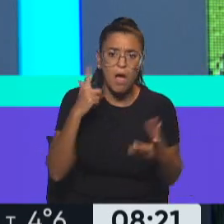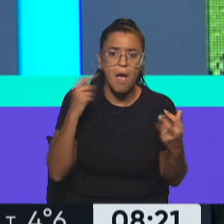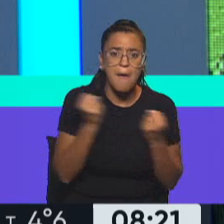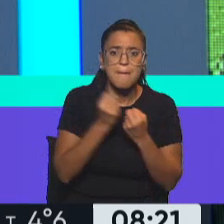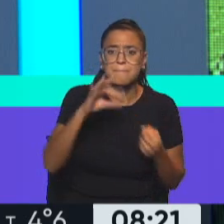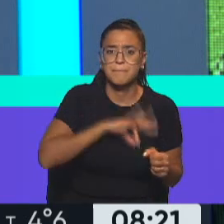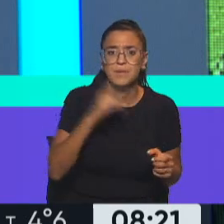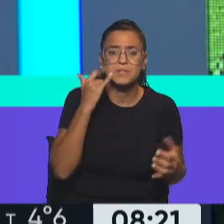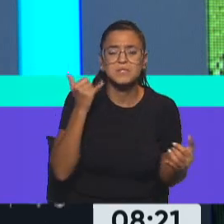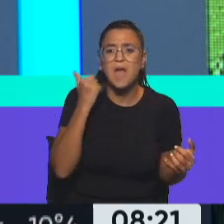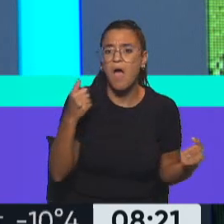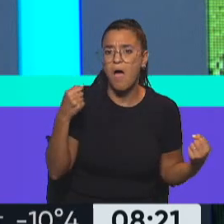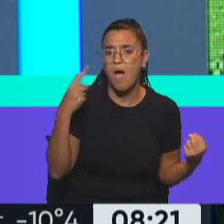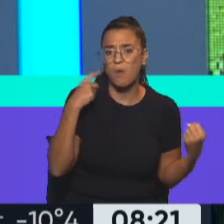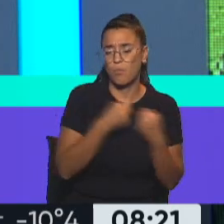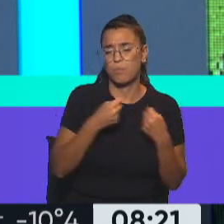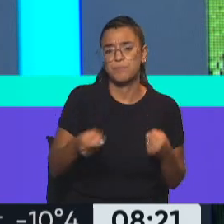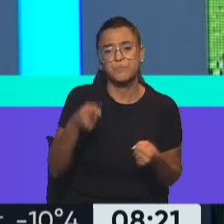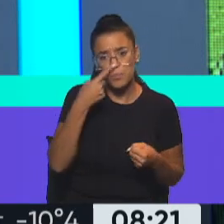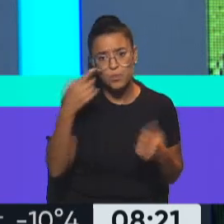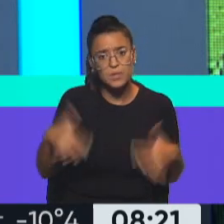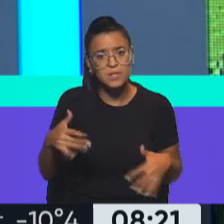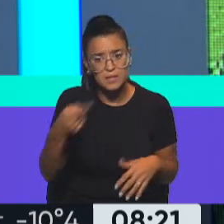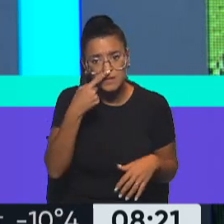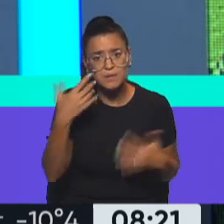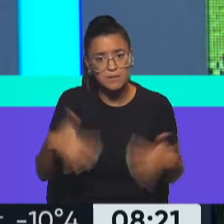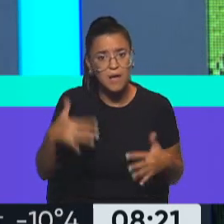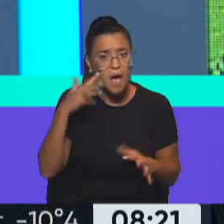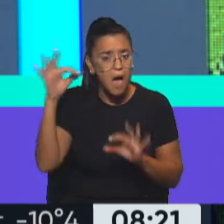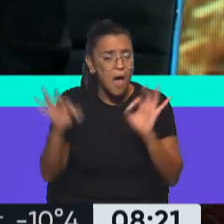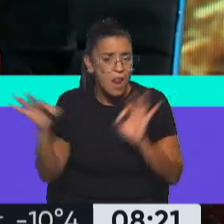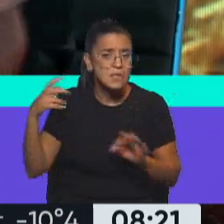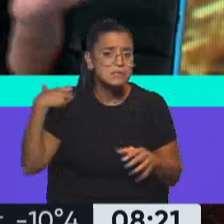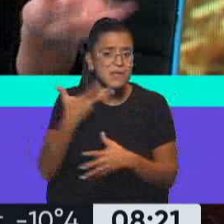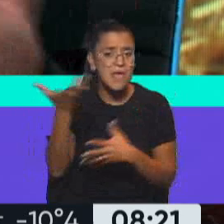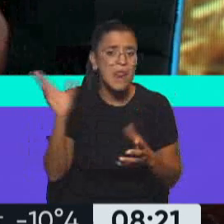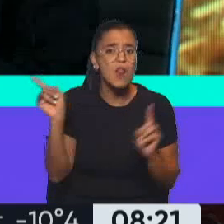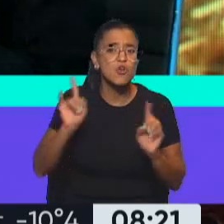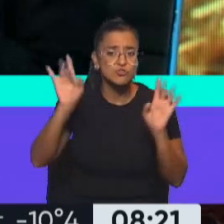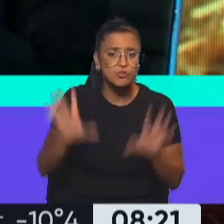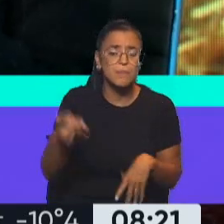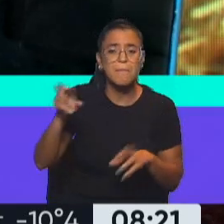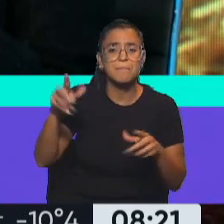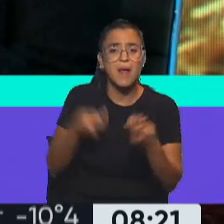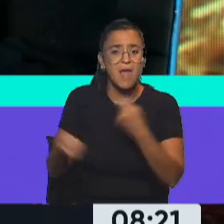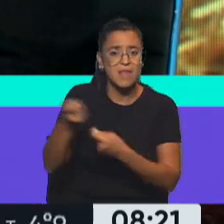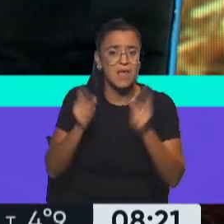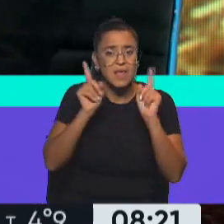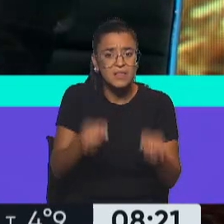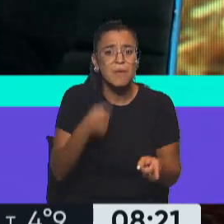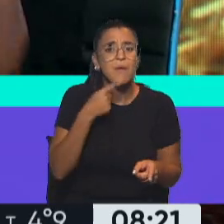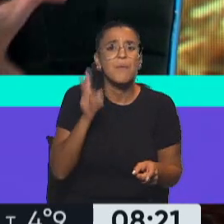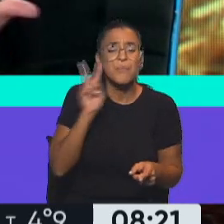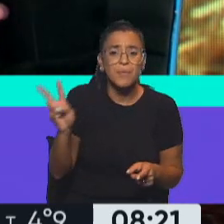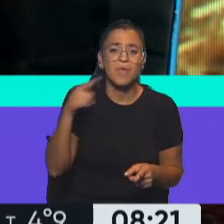que ya se cerró y como... Es interesantísimo escucharte porque es el análisis general, no solamente lo que te pasa en la panadería a vos, sino viendo